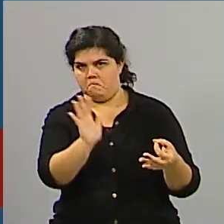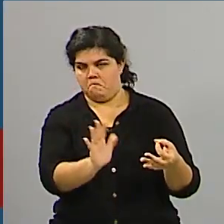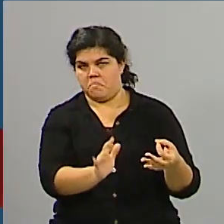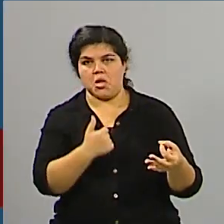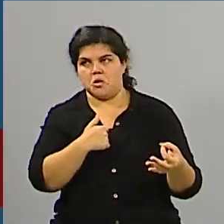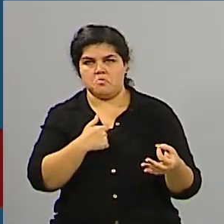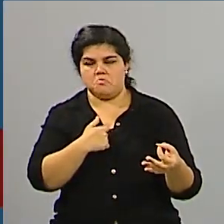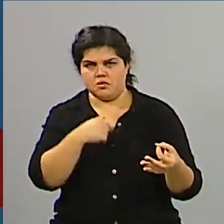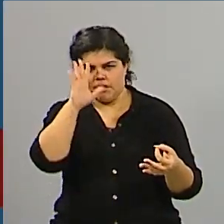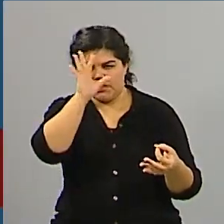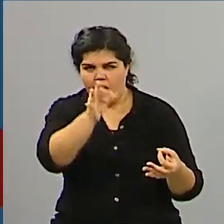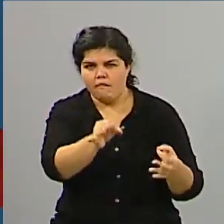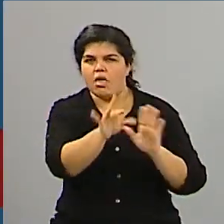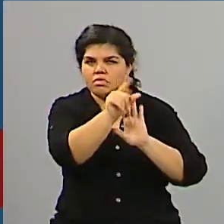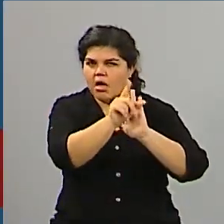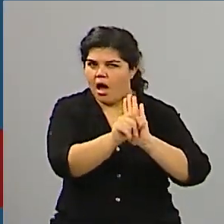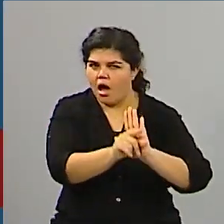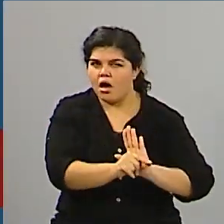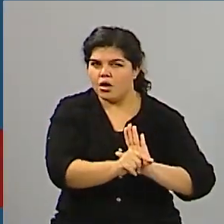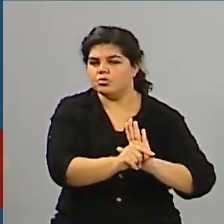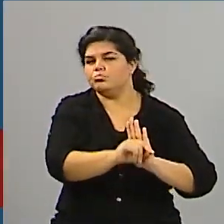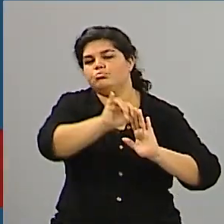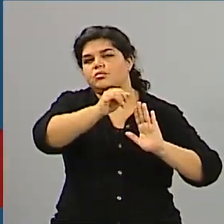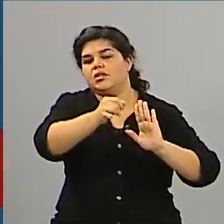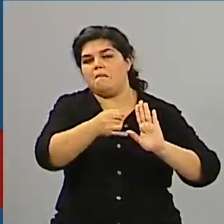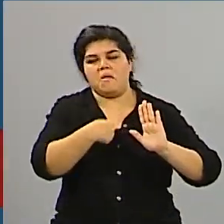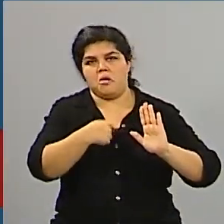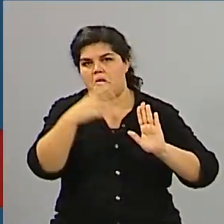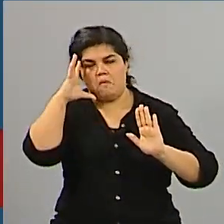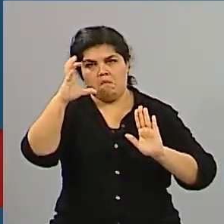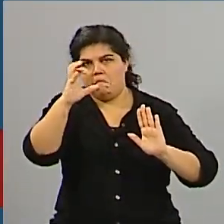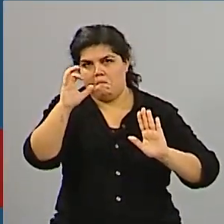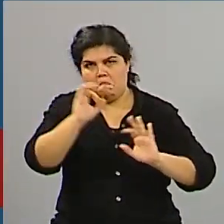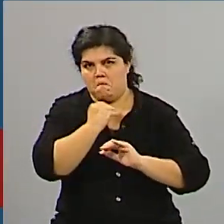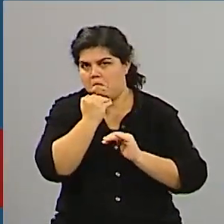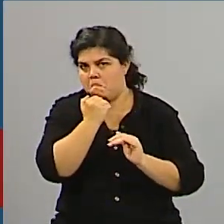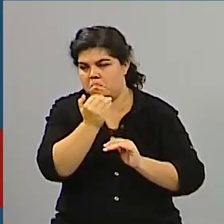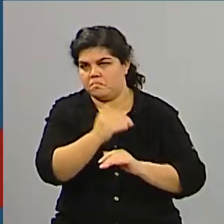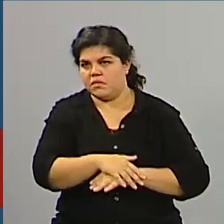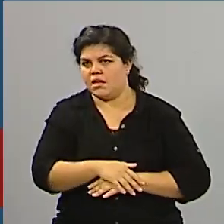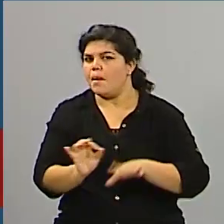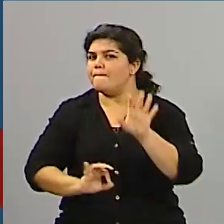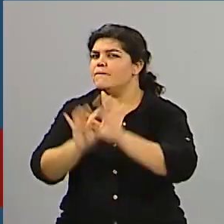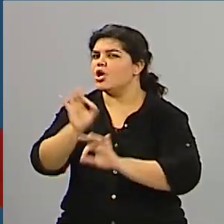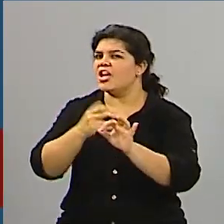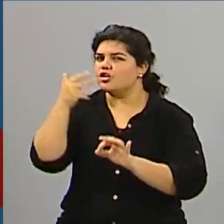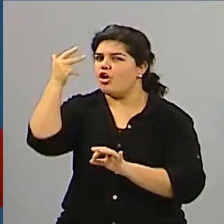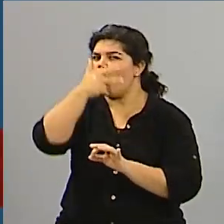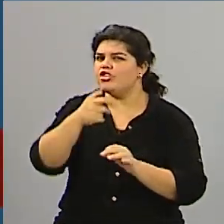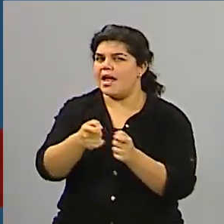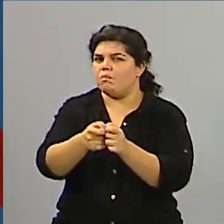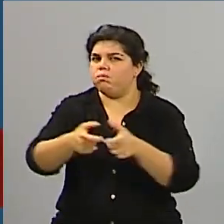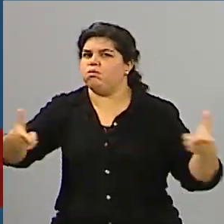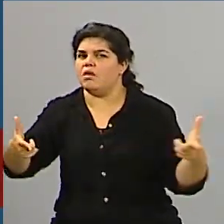volvió a recuperar ese famoso turismo de convenciones, de congresos, que bueno, decían, Mendoza era un gran atractivo para ese